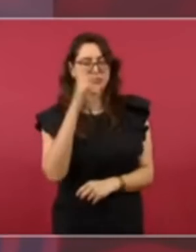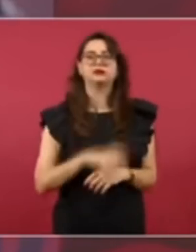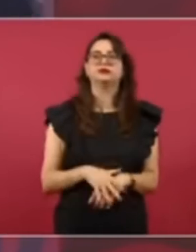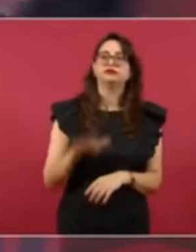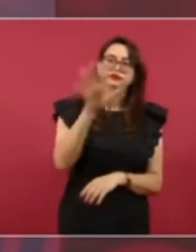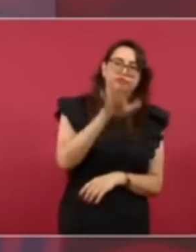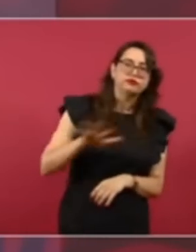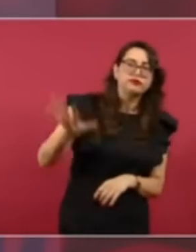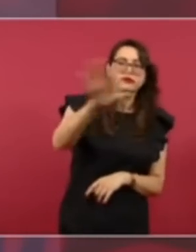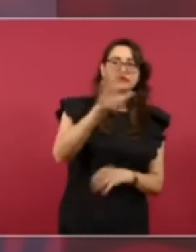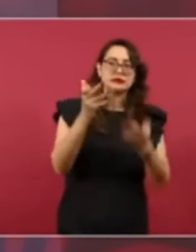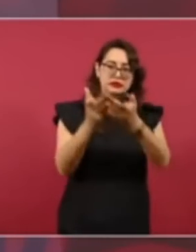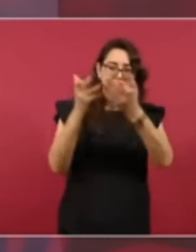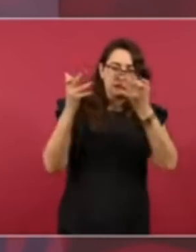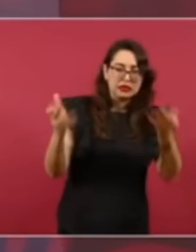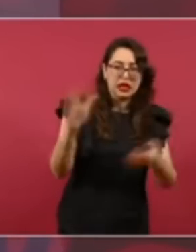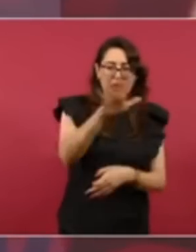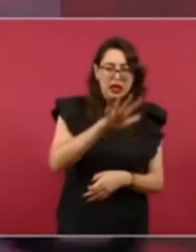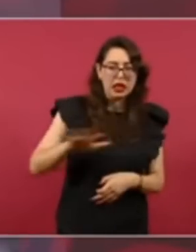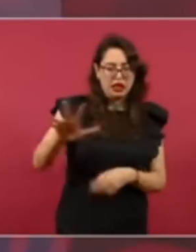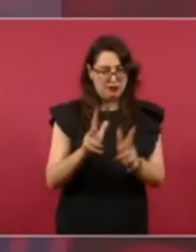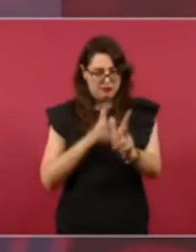de Ferrocarrileros.